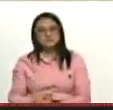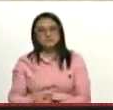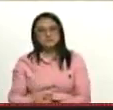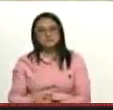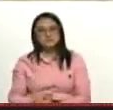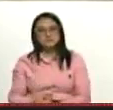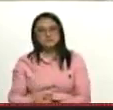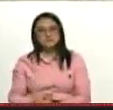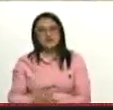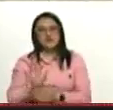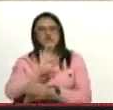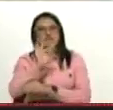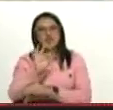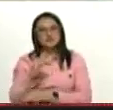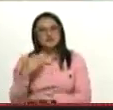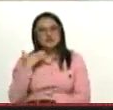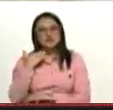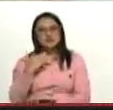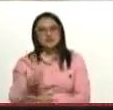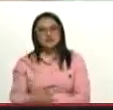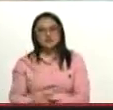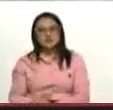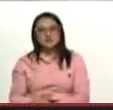la federación falló